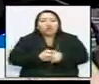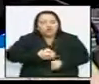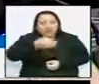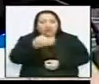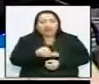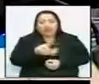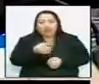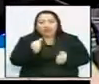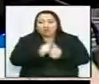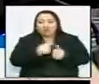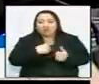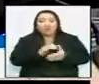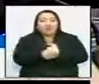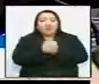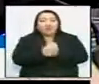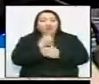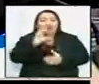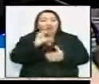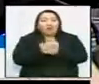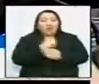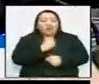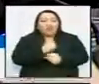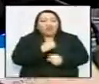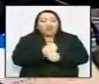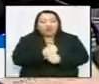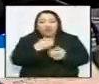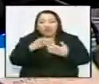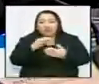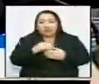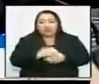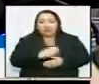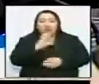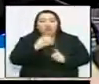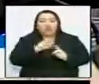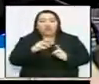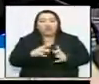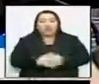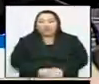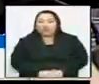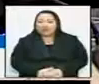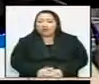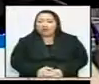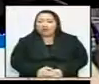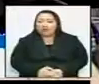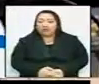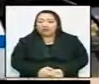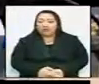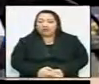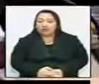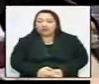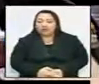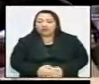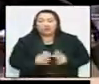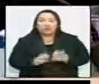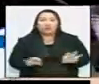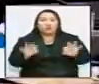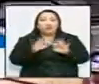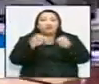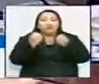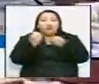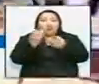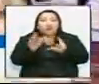solidaridad con mis amigos, compañeros de trabajo, los auditores de la Contraloría. Importante la información que ha